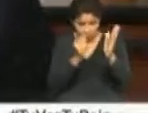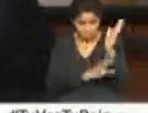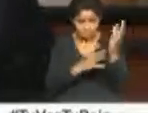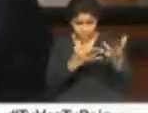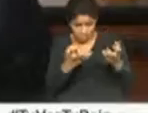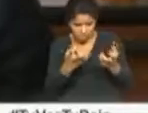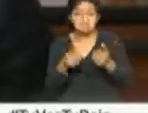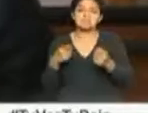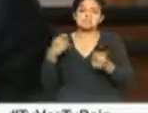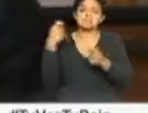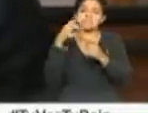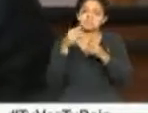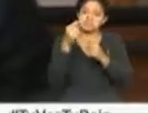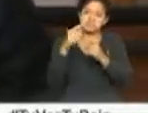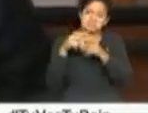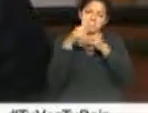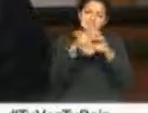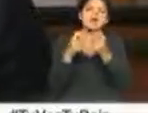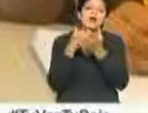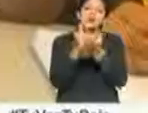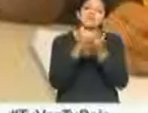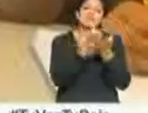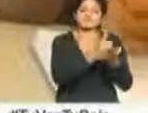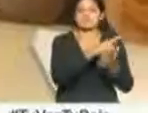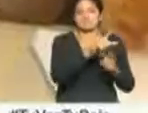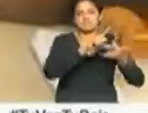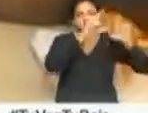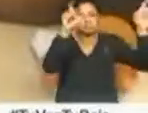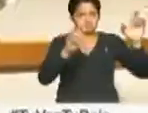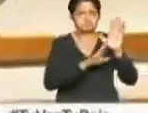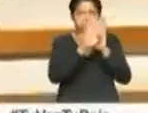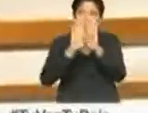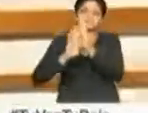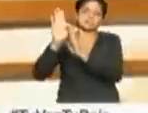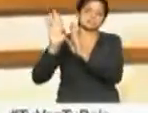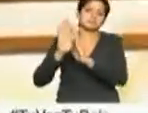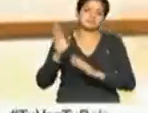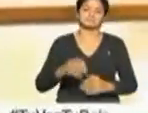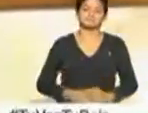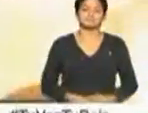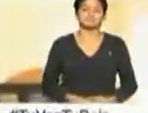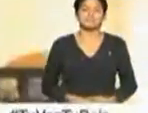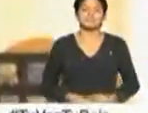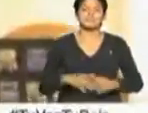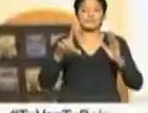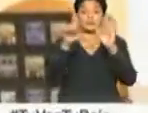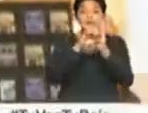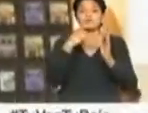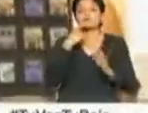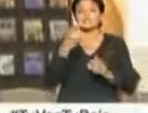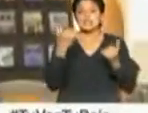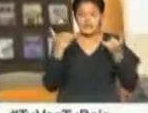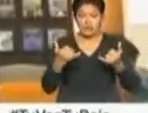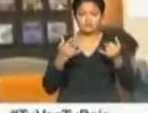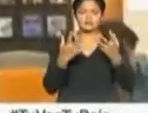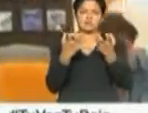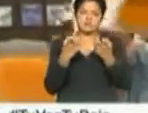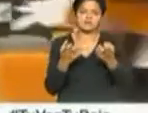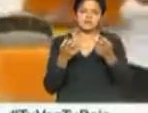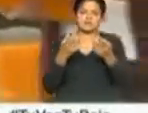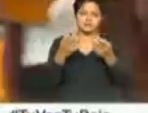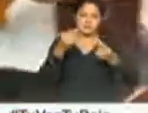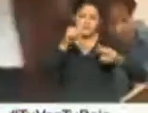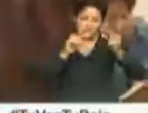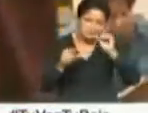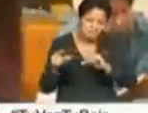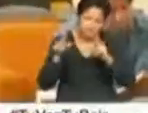puedan desarrollar sus actividades empresariales. Con la nueva ley se busca normar el Sistema Nacional de Ciencia, Tecnología, Innovación